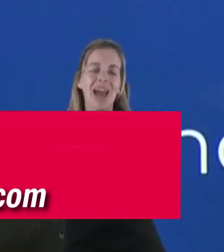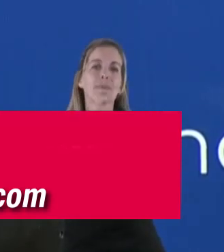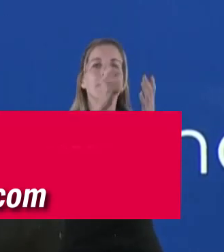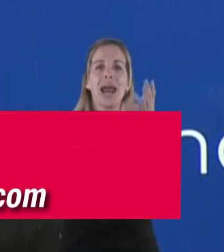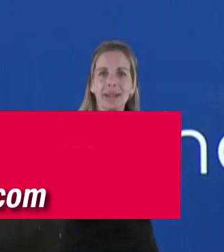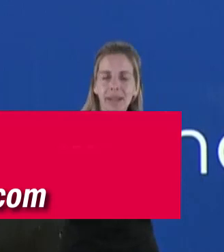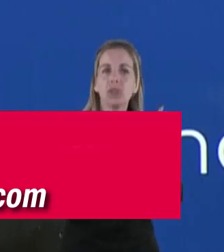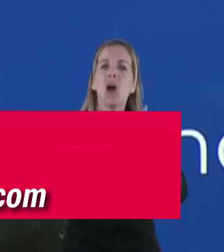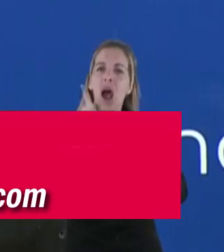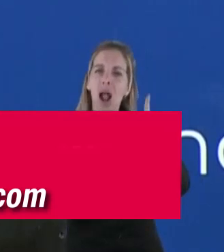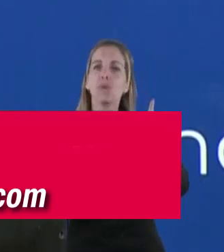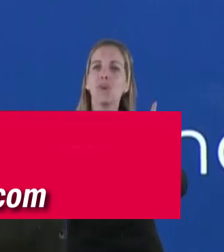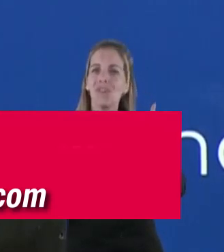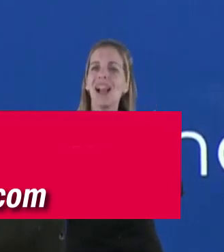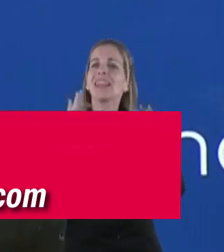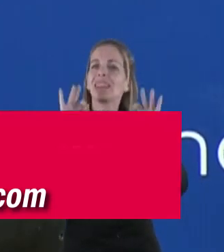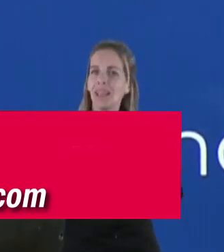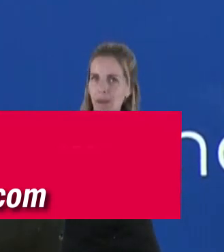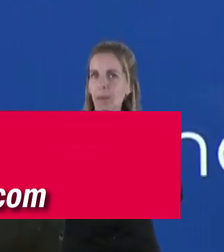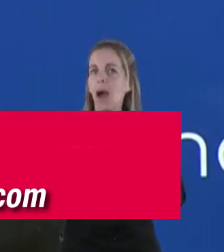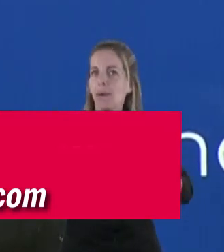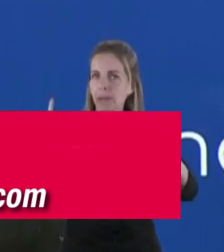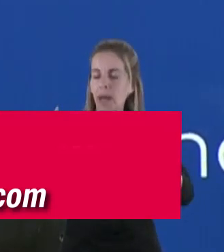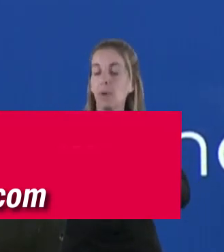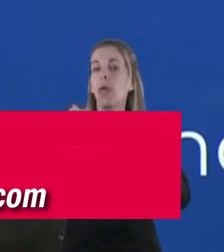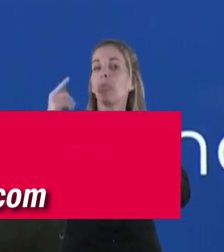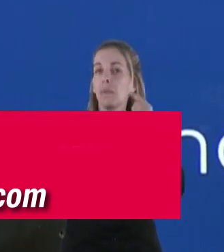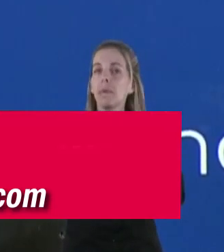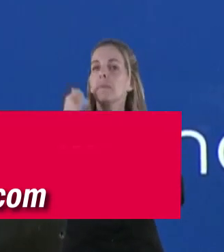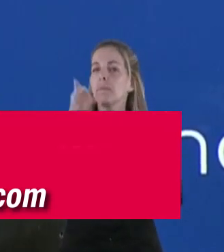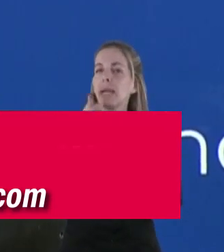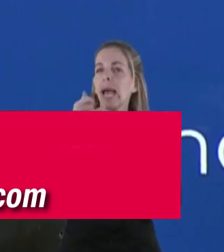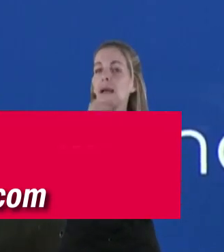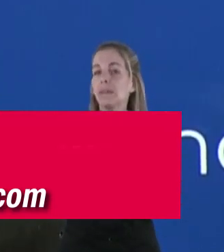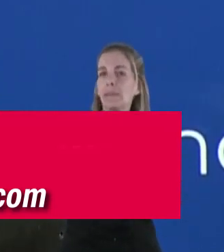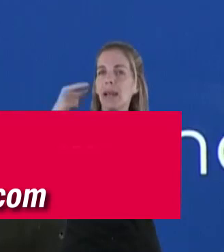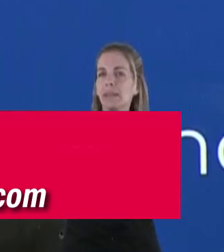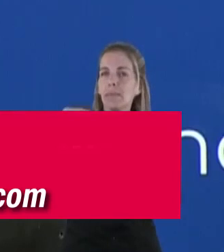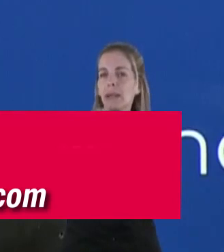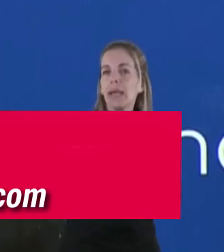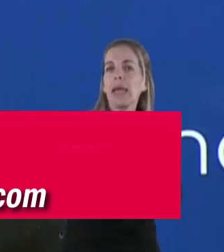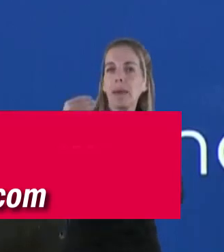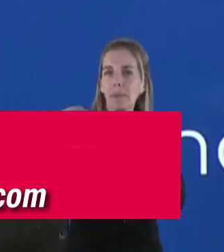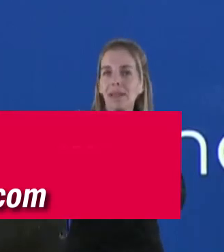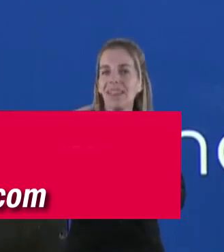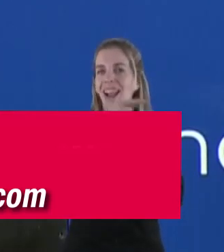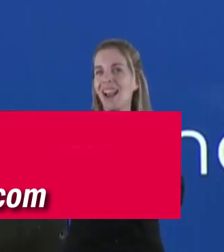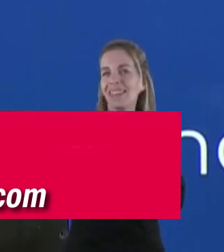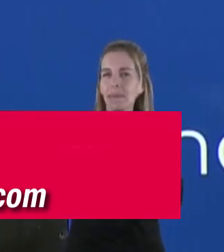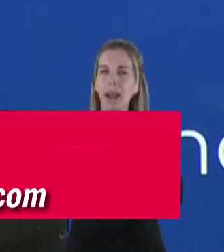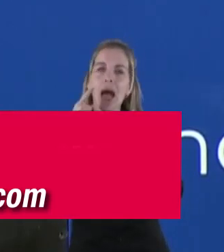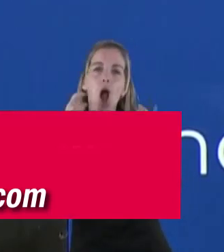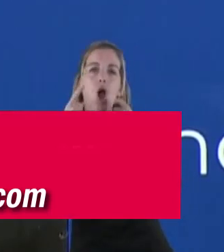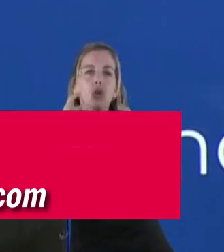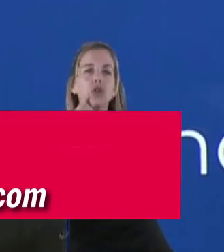Les vamos a estar diciendo cuáles son los mecanismos que vamos a hacer en la semana siguiente que tenemos. Es la semana que se llama de supervisión